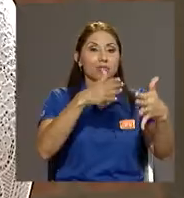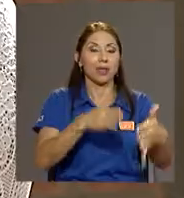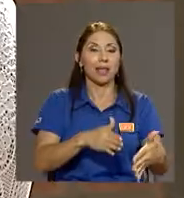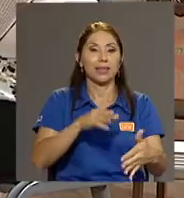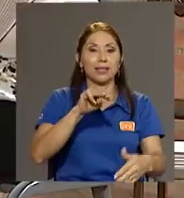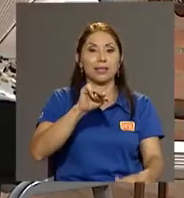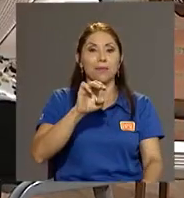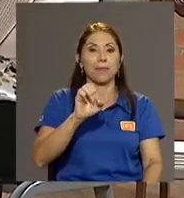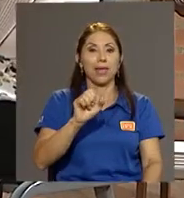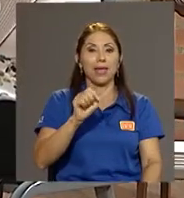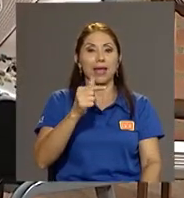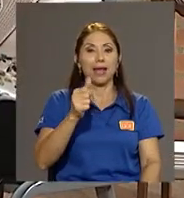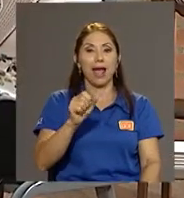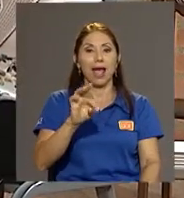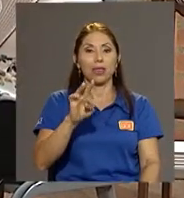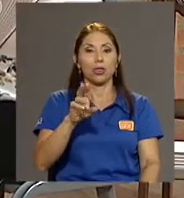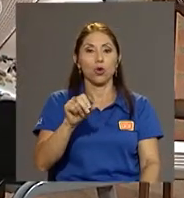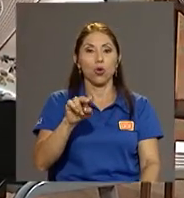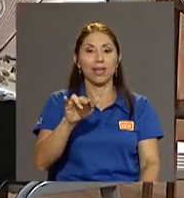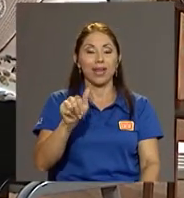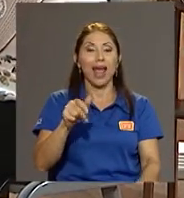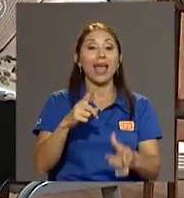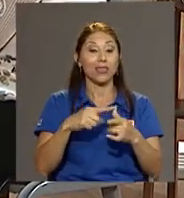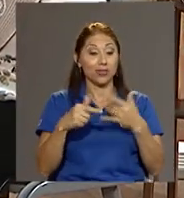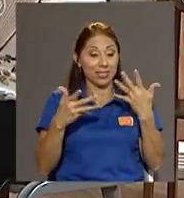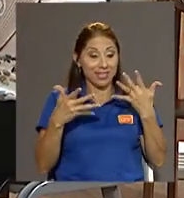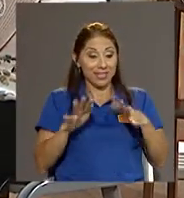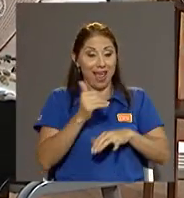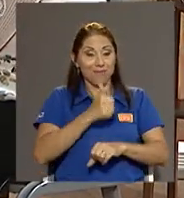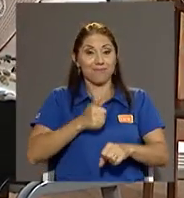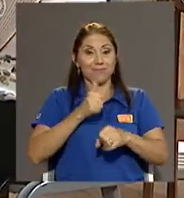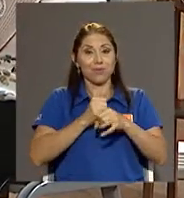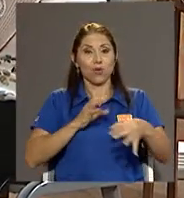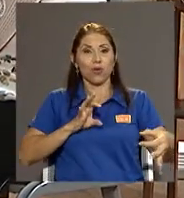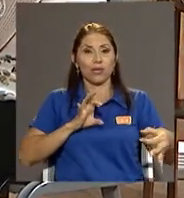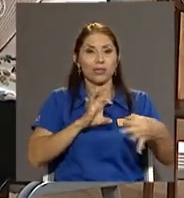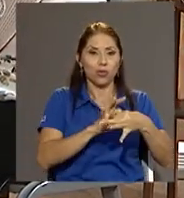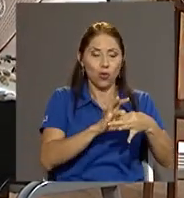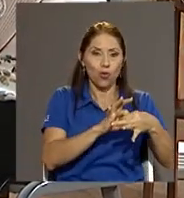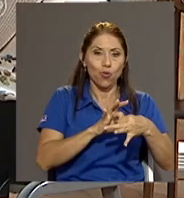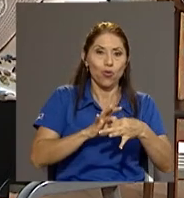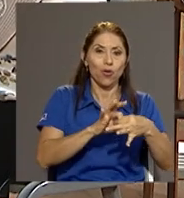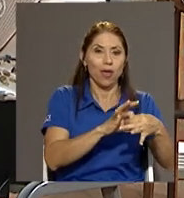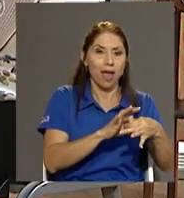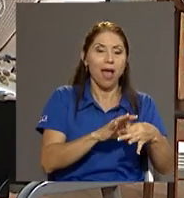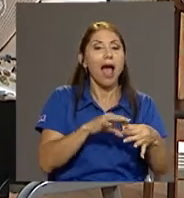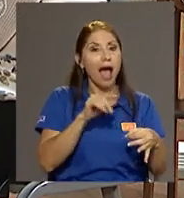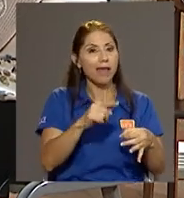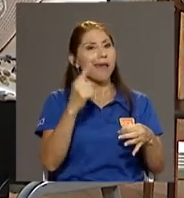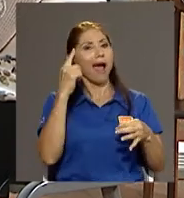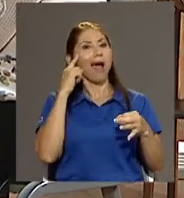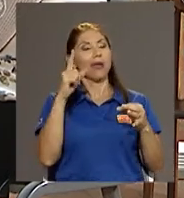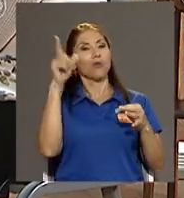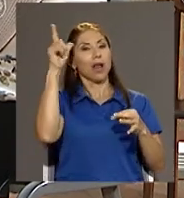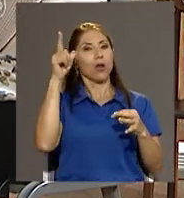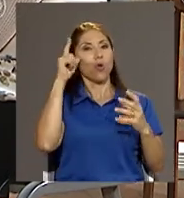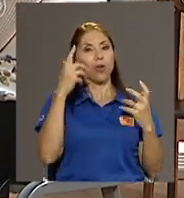creó la conexión, y entonces me parece que hay una lógica, porque ninguna